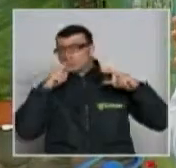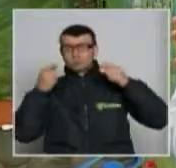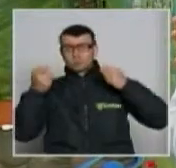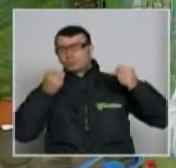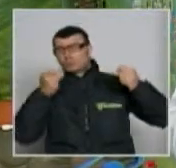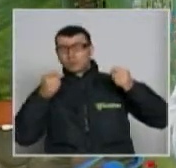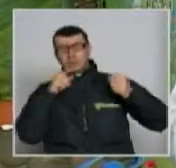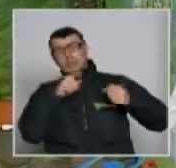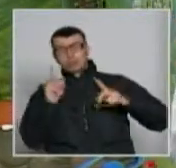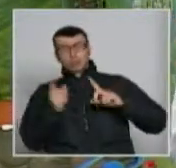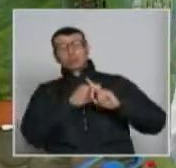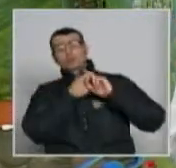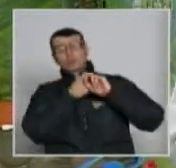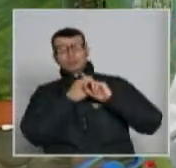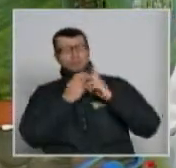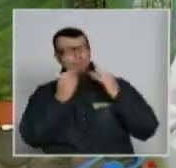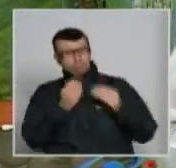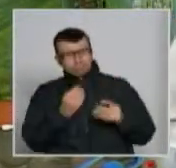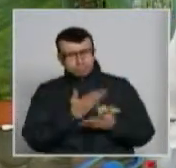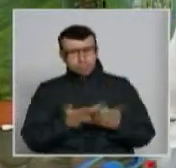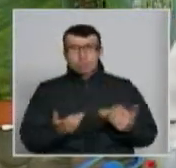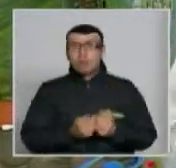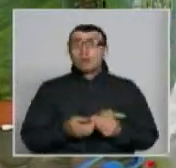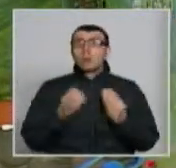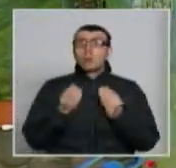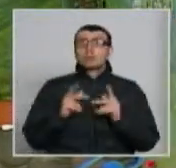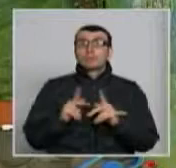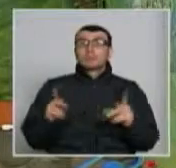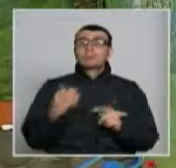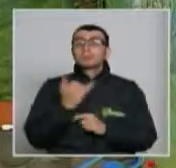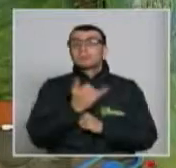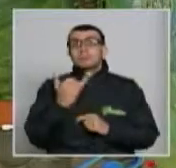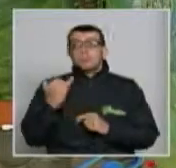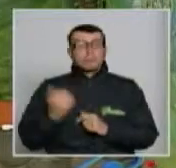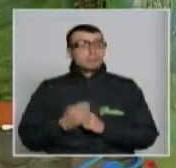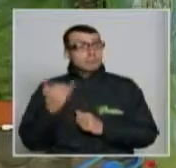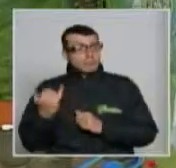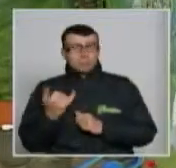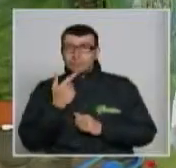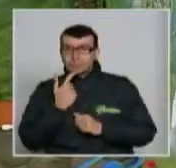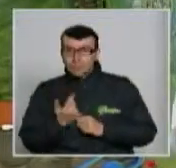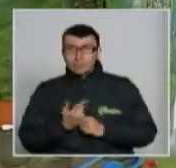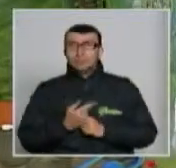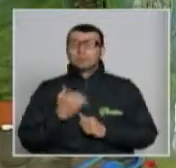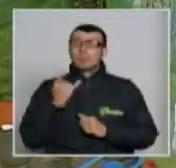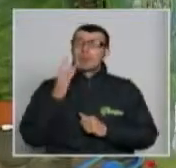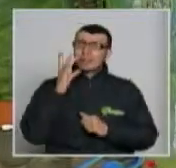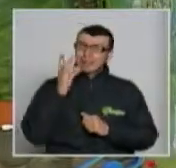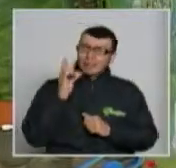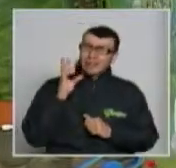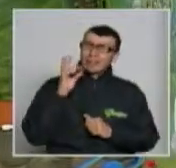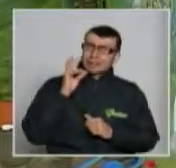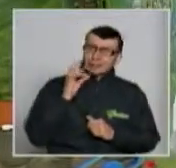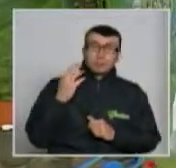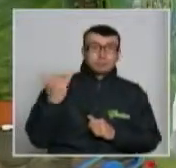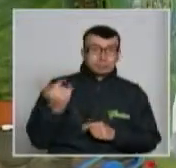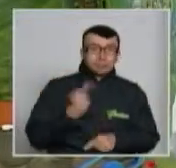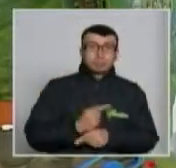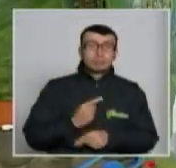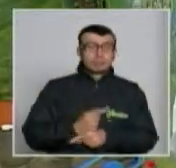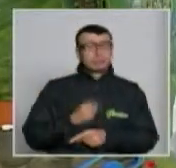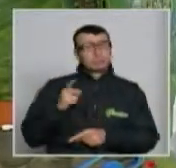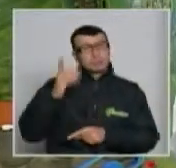muchas sorpresas, porque muchas personas se están refiriendo patologías en la mucosa, resultado